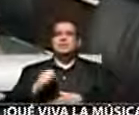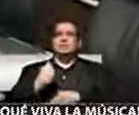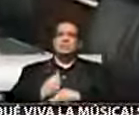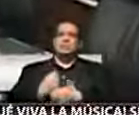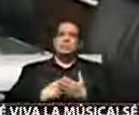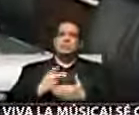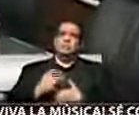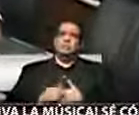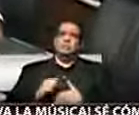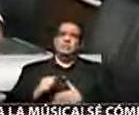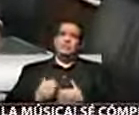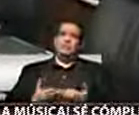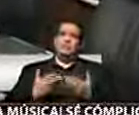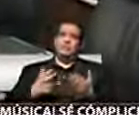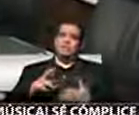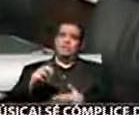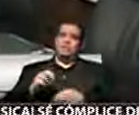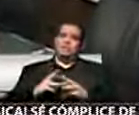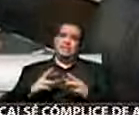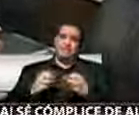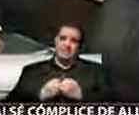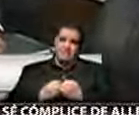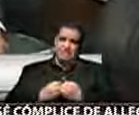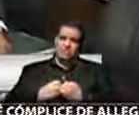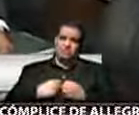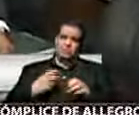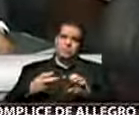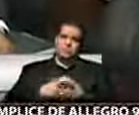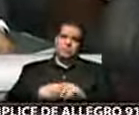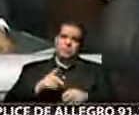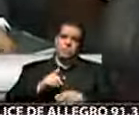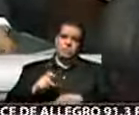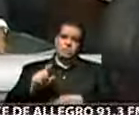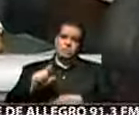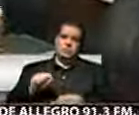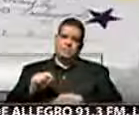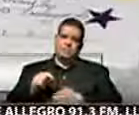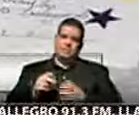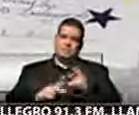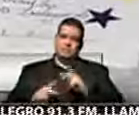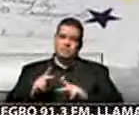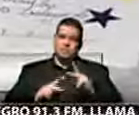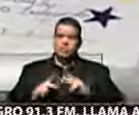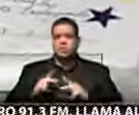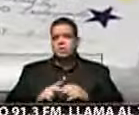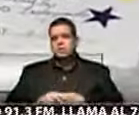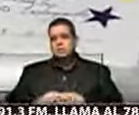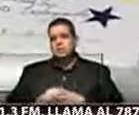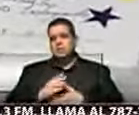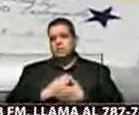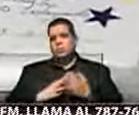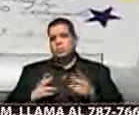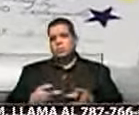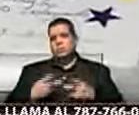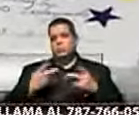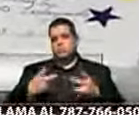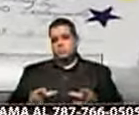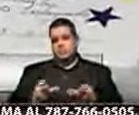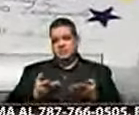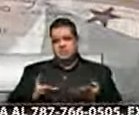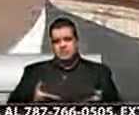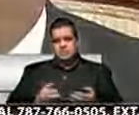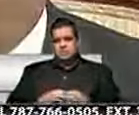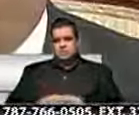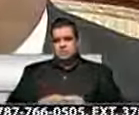proyecto se han ofrecido unos treinta talleres en los que han participado unas 820 personas algunas propuestas están sobre la mesa